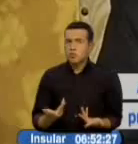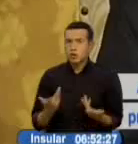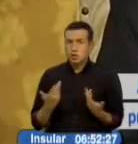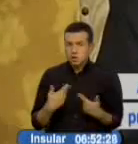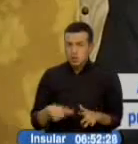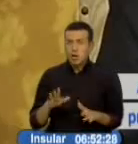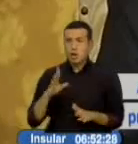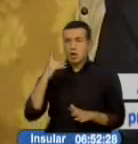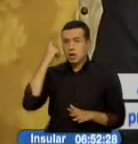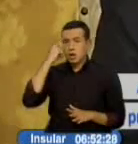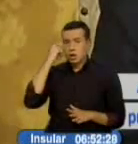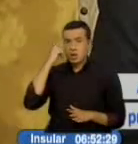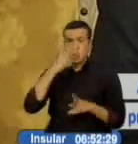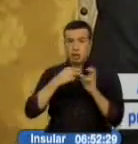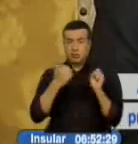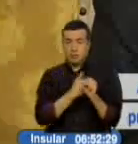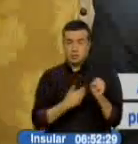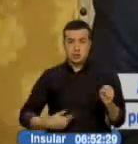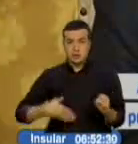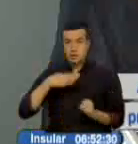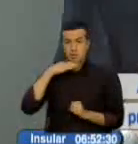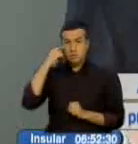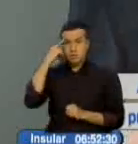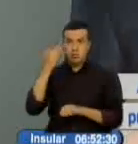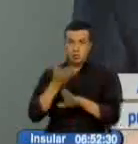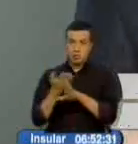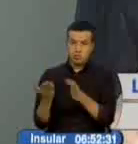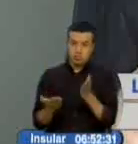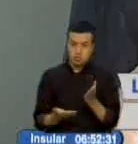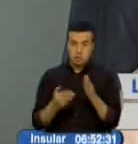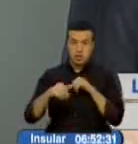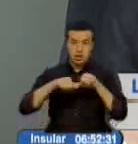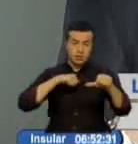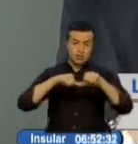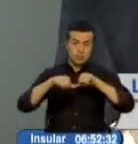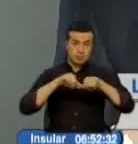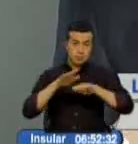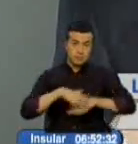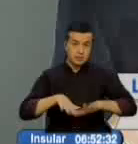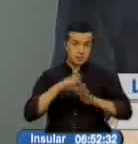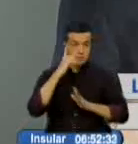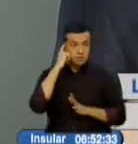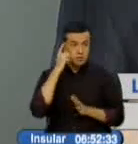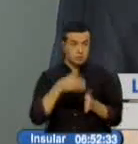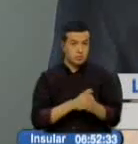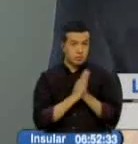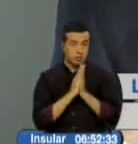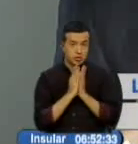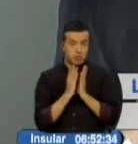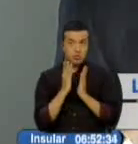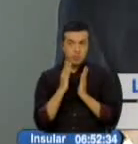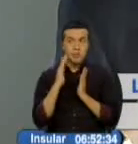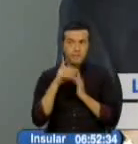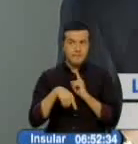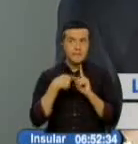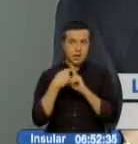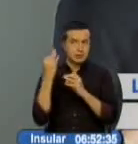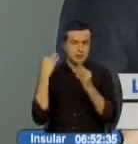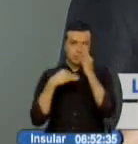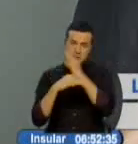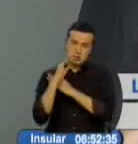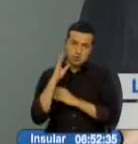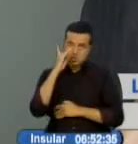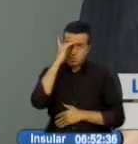por la vía ordinaria el expresidente Rafael Correa. Administrativamente parece que se ha pedido un alcance, no